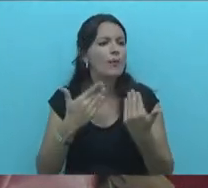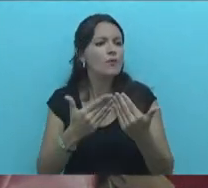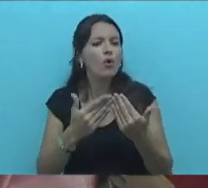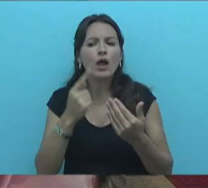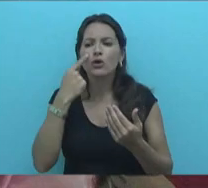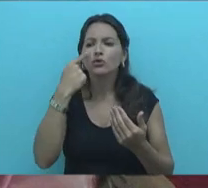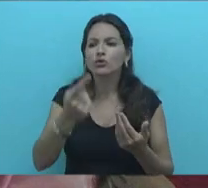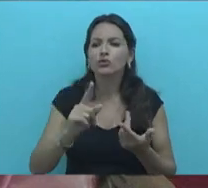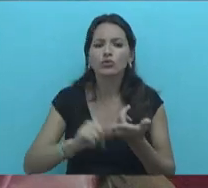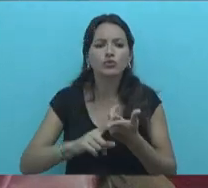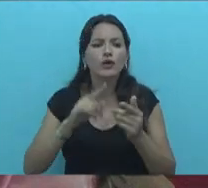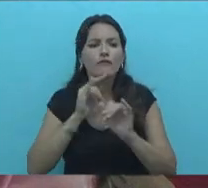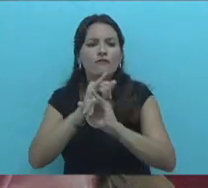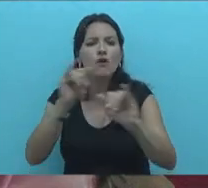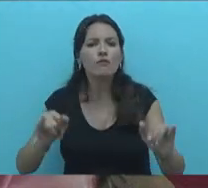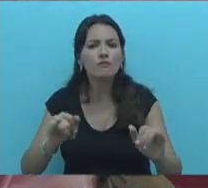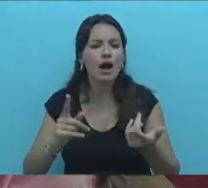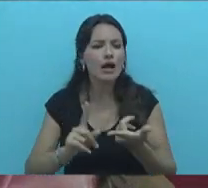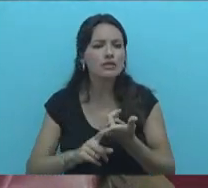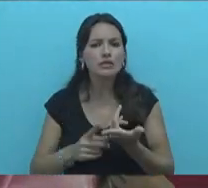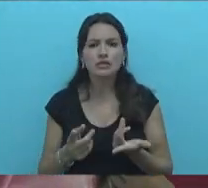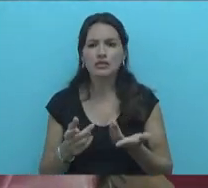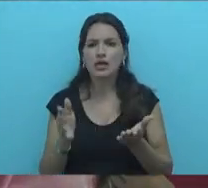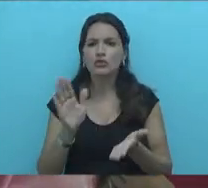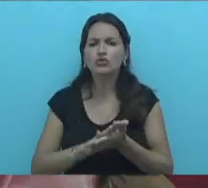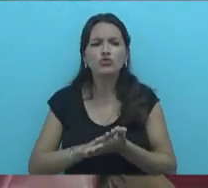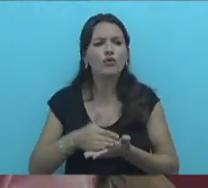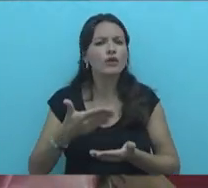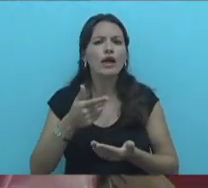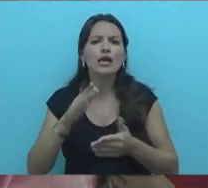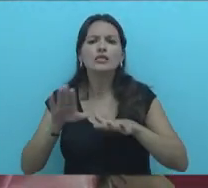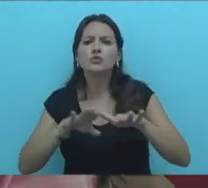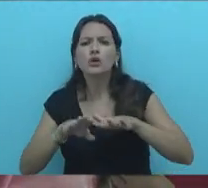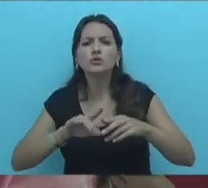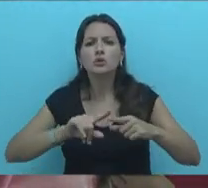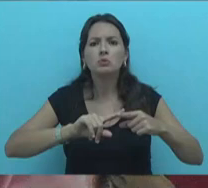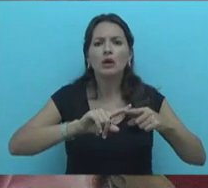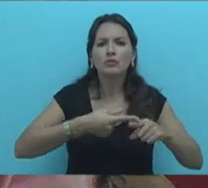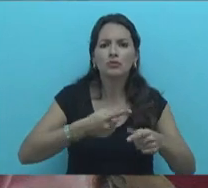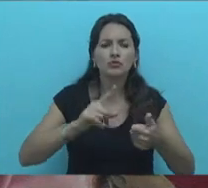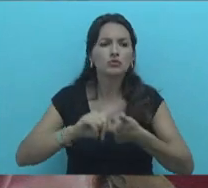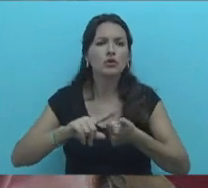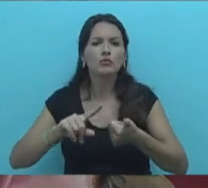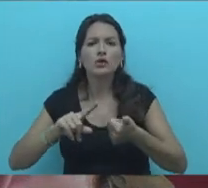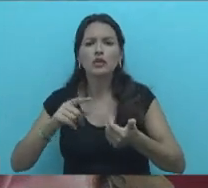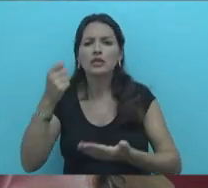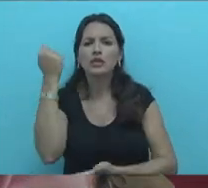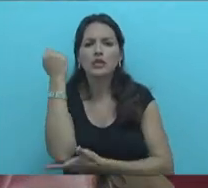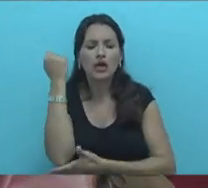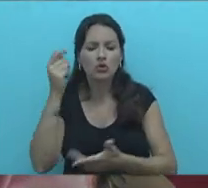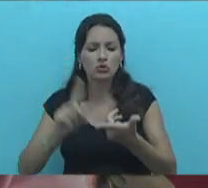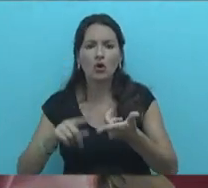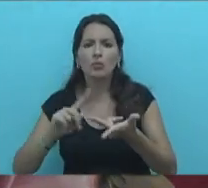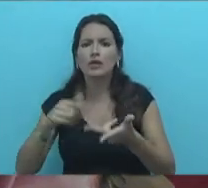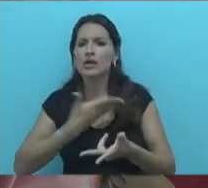informarse acerca de lo que pasa en la realidad económica, social, política y cultural de un país, de una provincia o